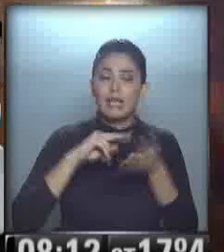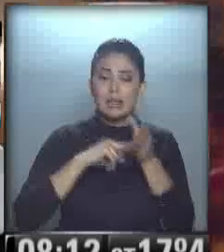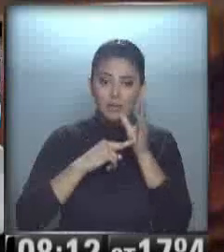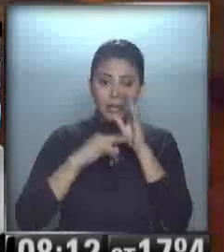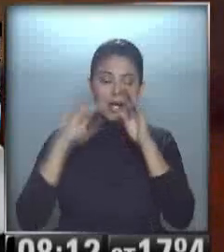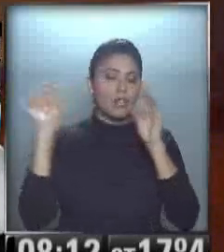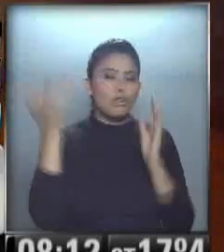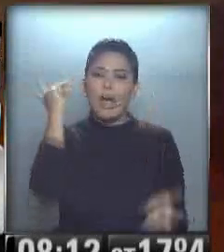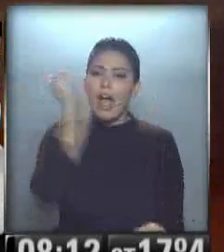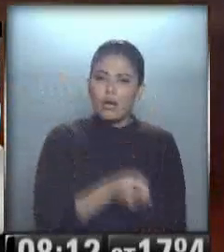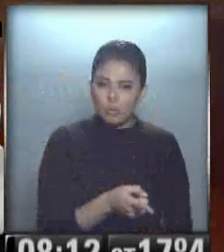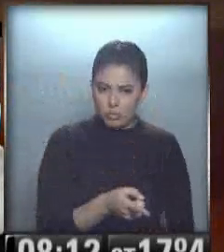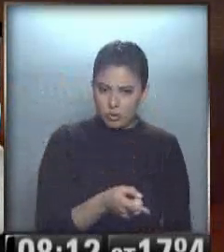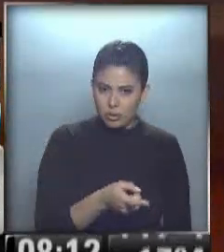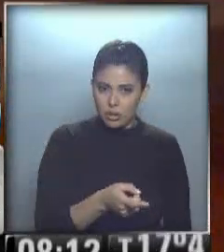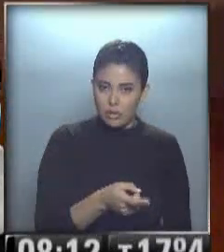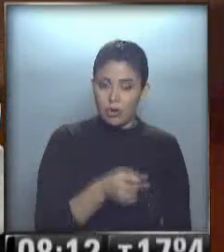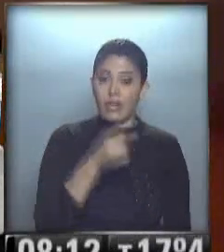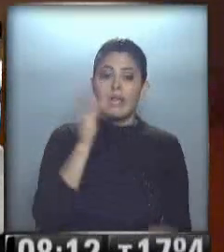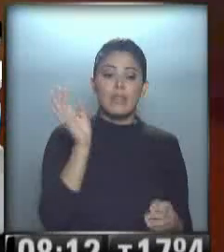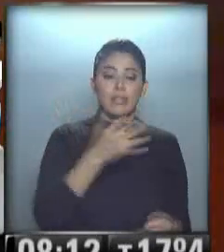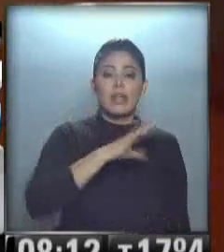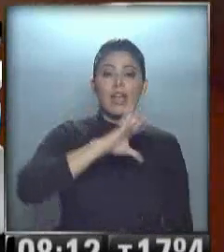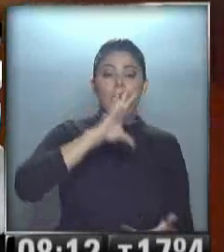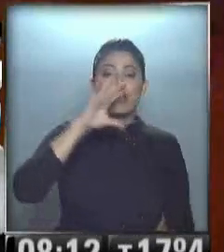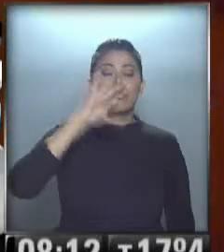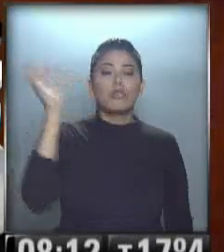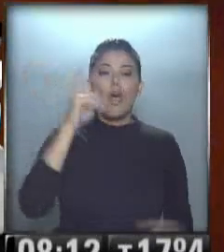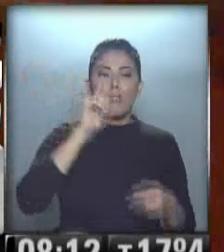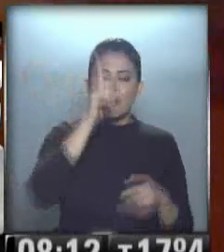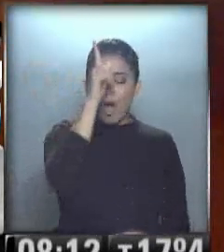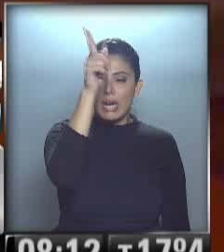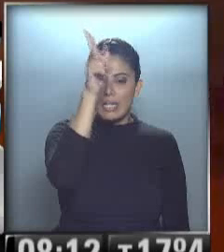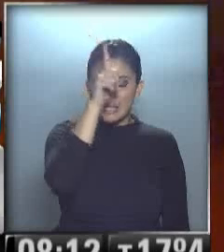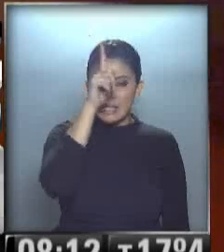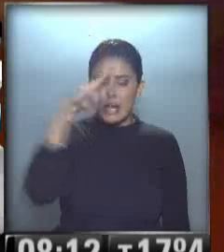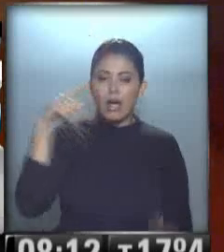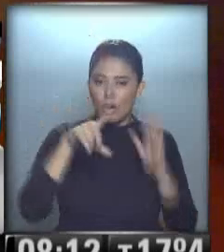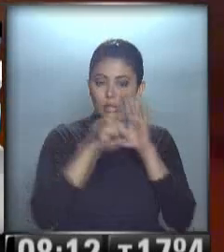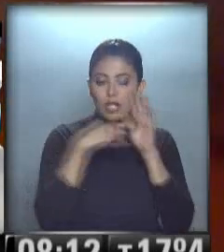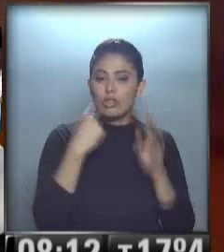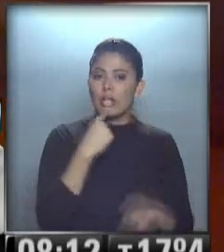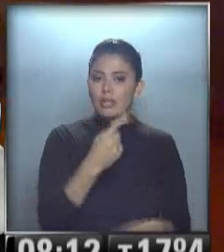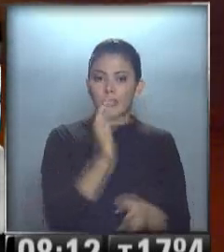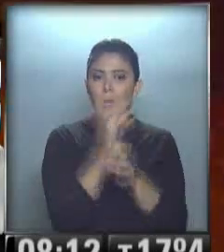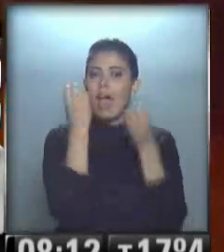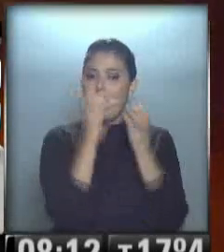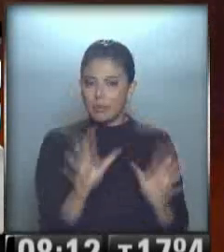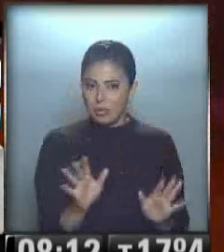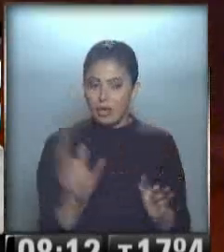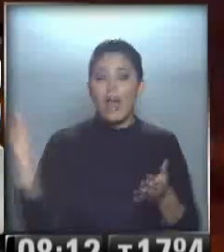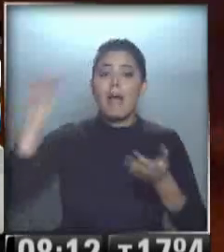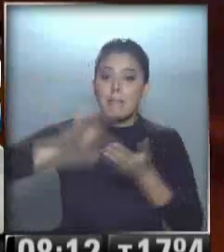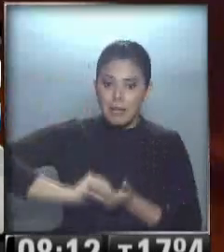las imputaciones, tanto de la actividad ilegal de los funcionarios policiales, que nosotros calificamos como sedición, y al